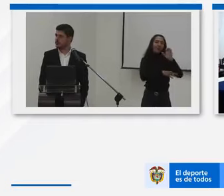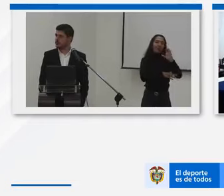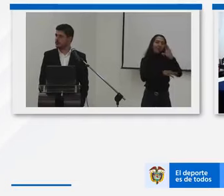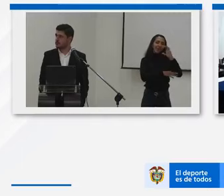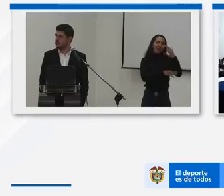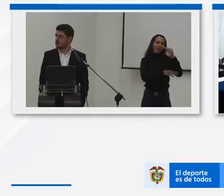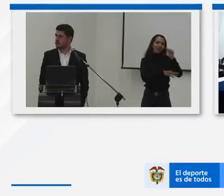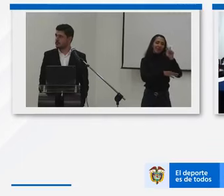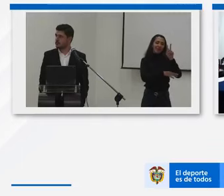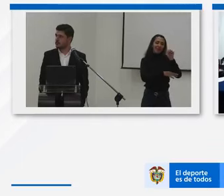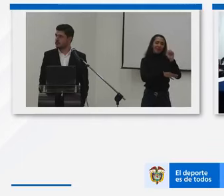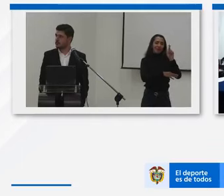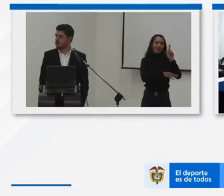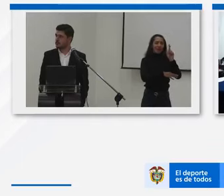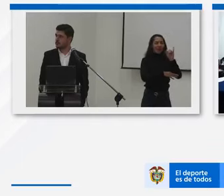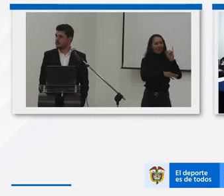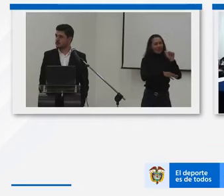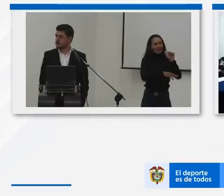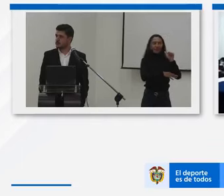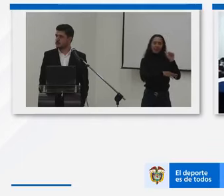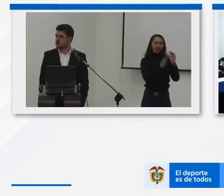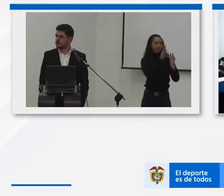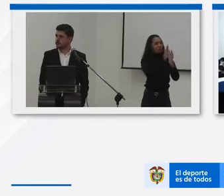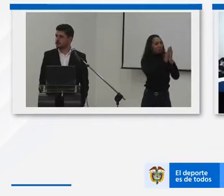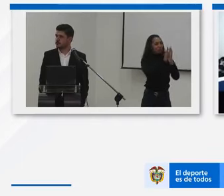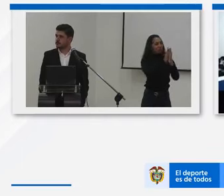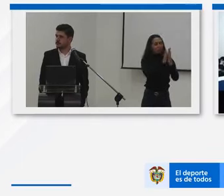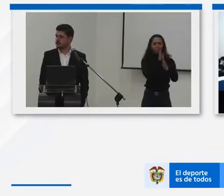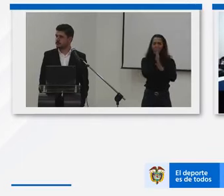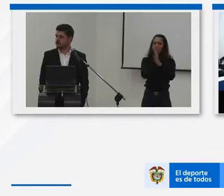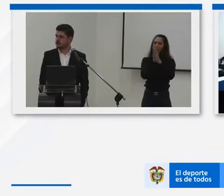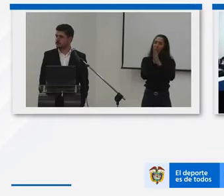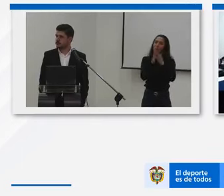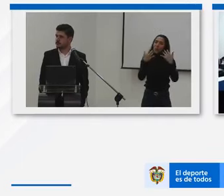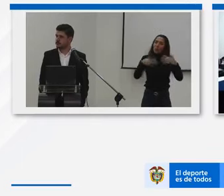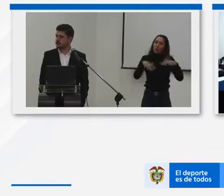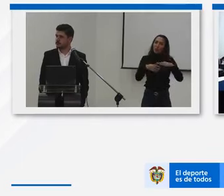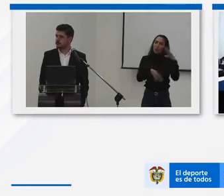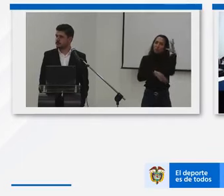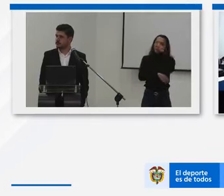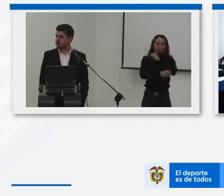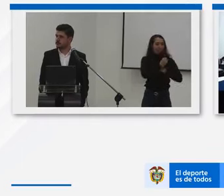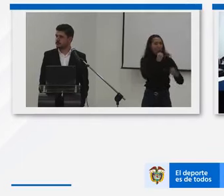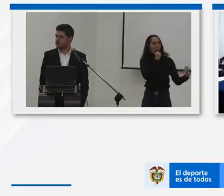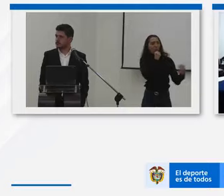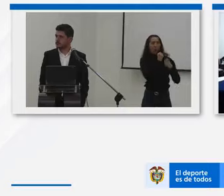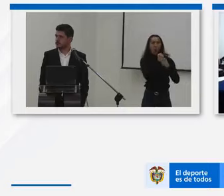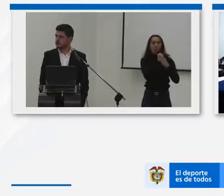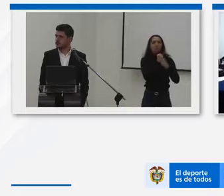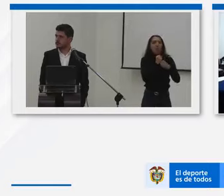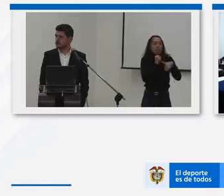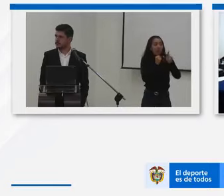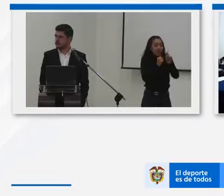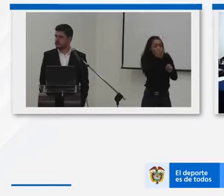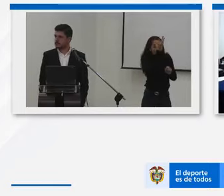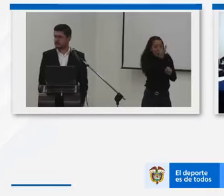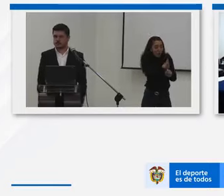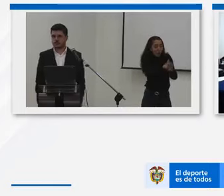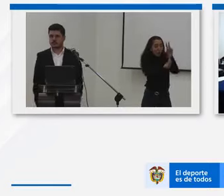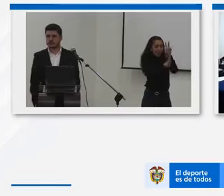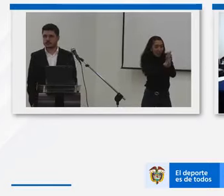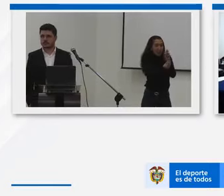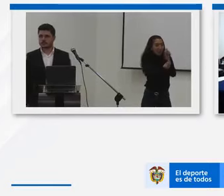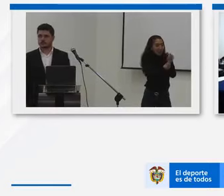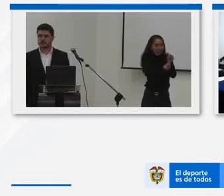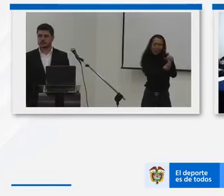Echeverría por ese apoyo incondicional que siempre ha tenido la comisión séptima pero especialmente